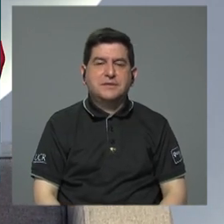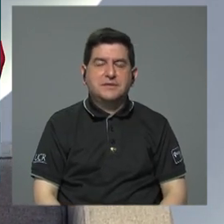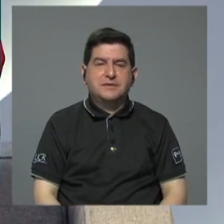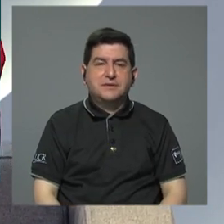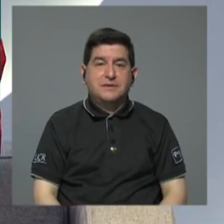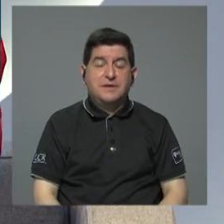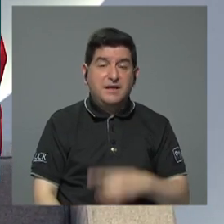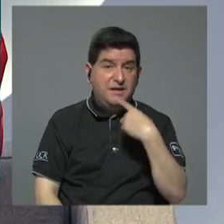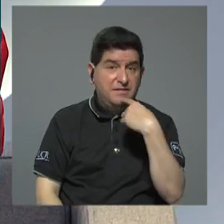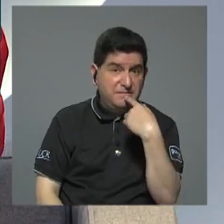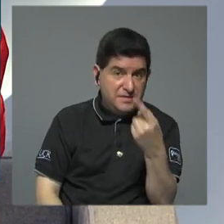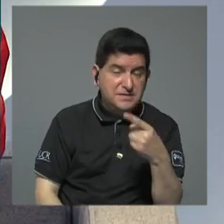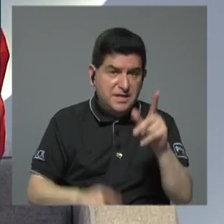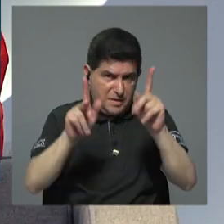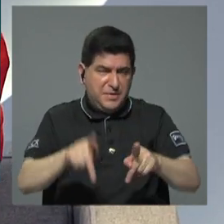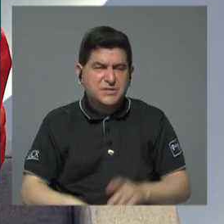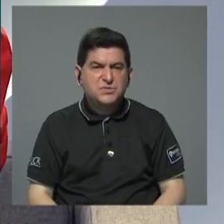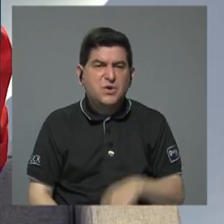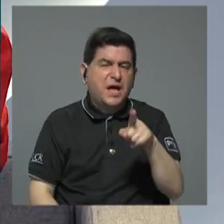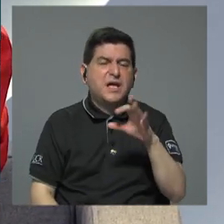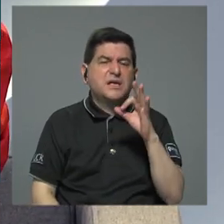dice,